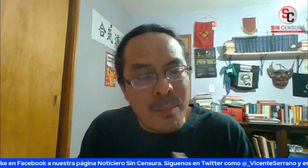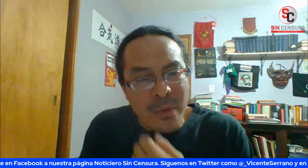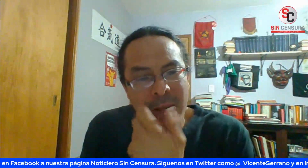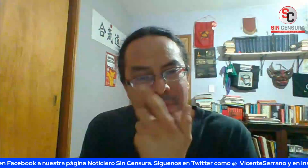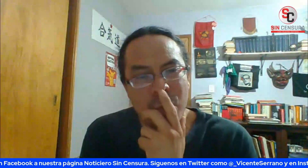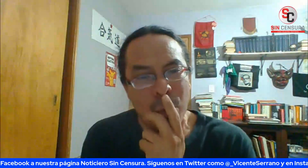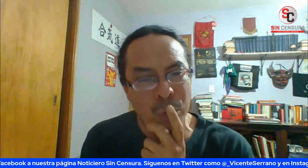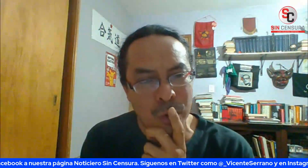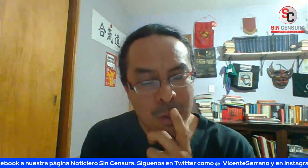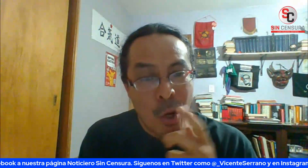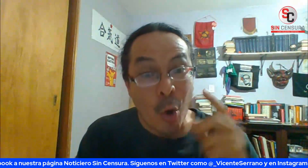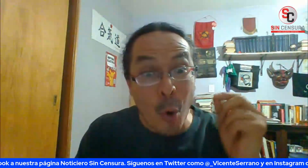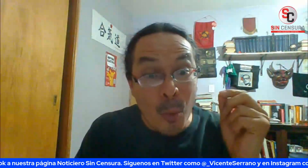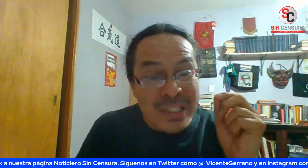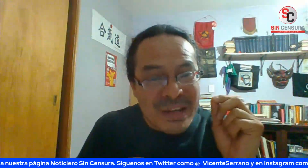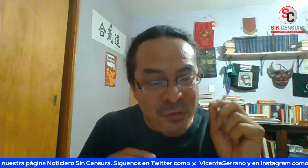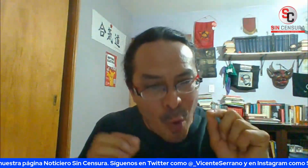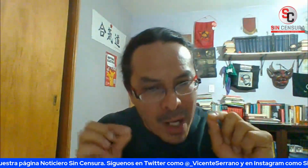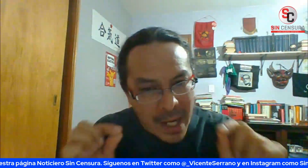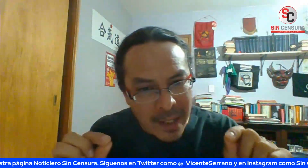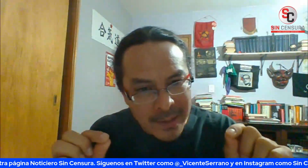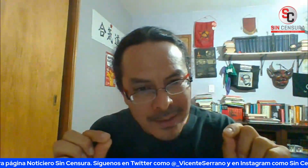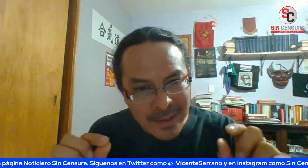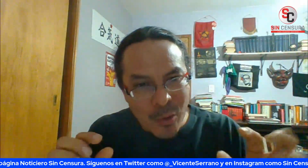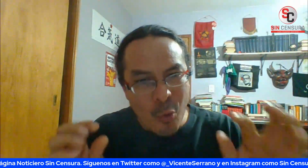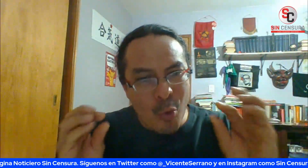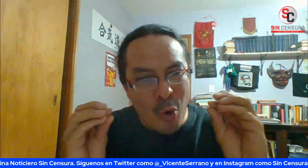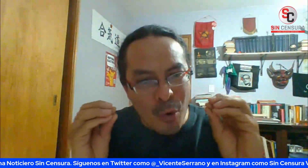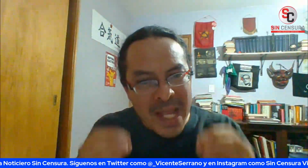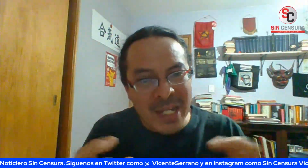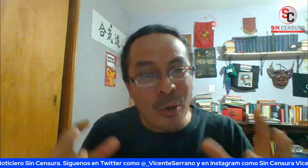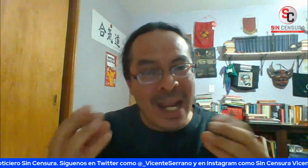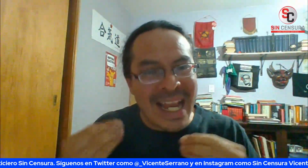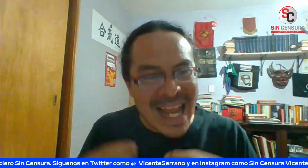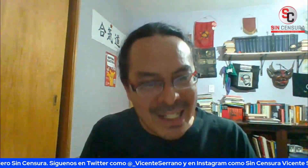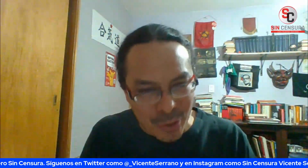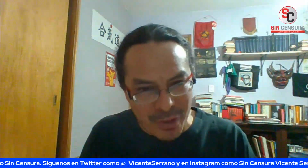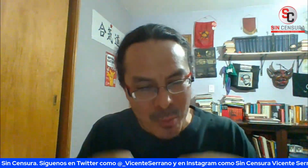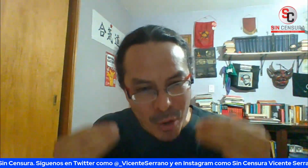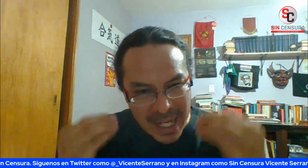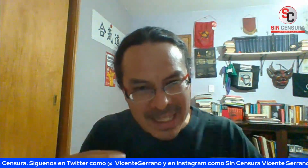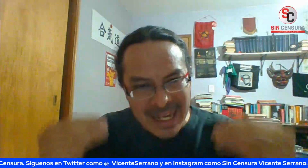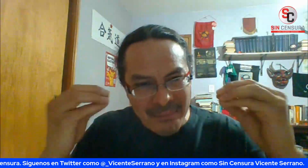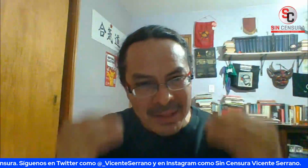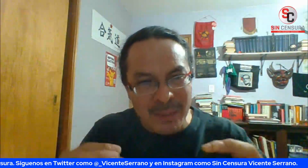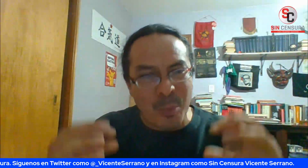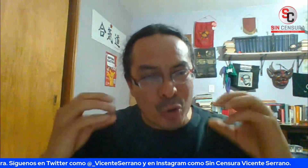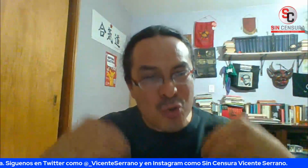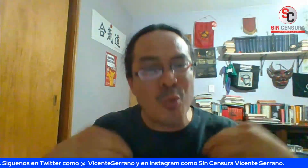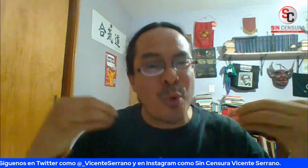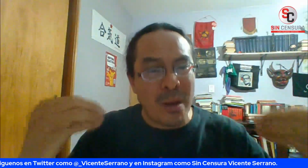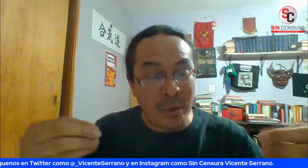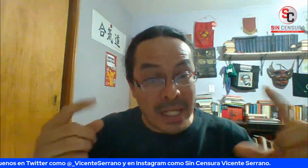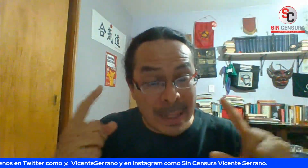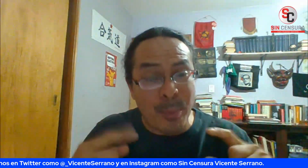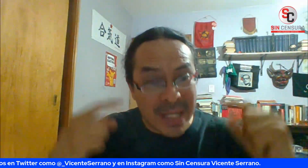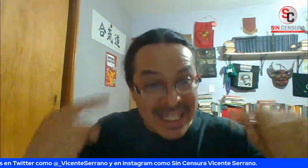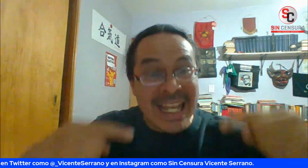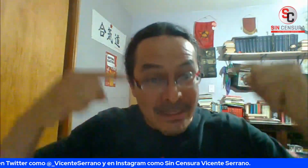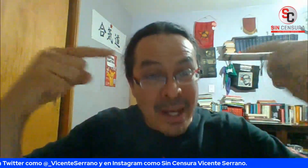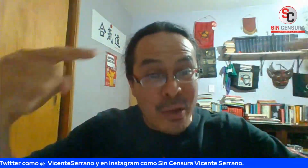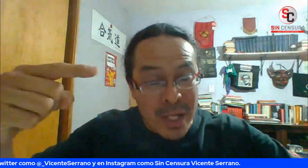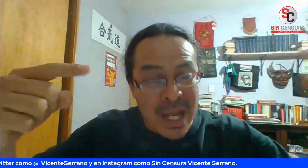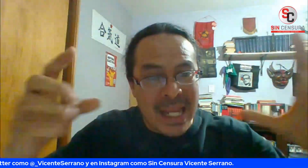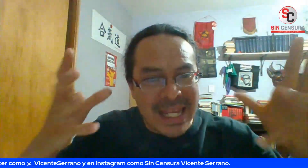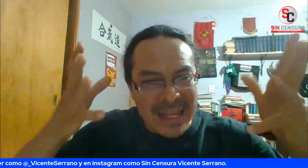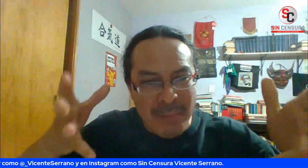hablan del poder absoluto como si fuera un gobierno electo democráticamente por su pueblo y que puede